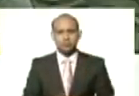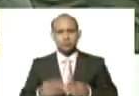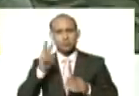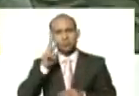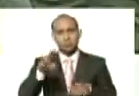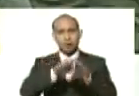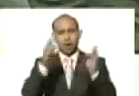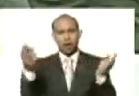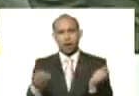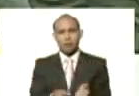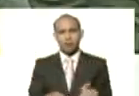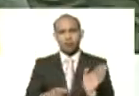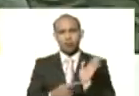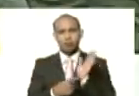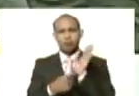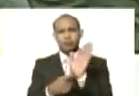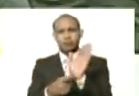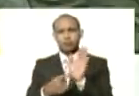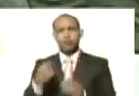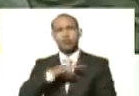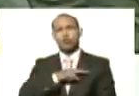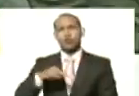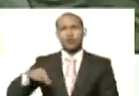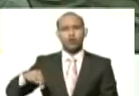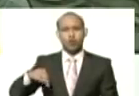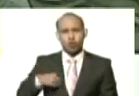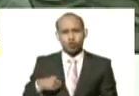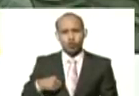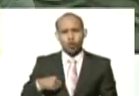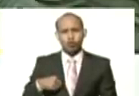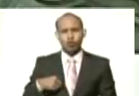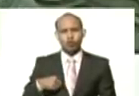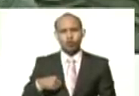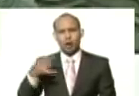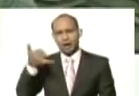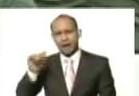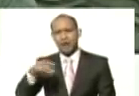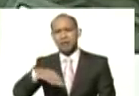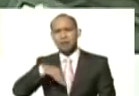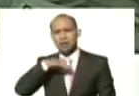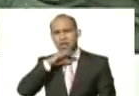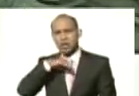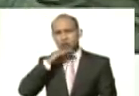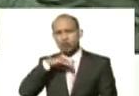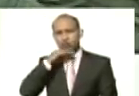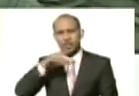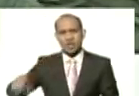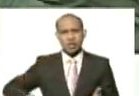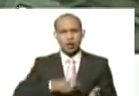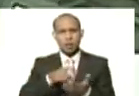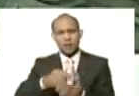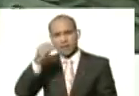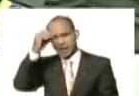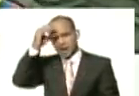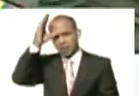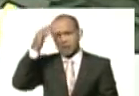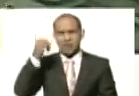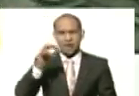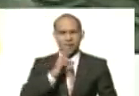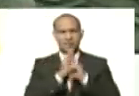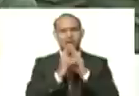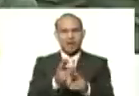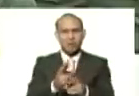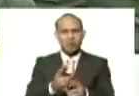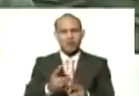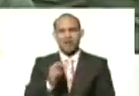mundo para que vean que nosotros con los medios que tenemos, con las posibilidades que tenemos y las capacidades que tenemos, podemos darle respuesta a